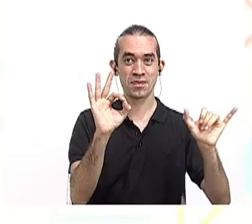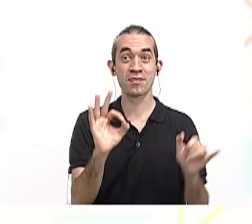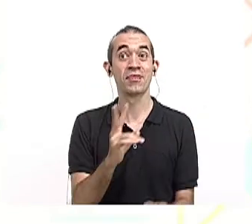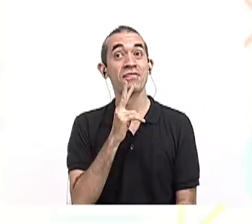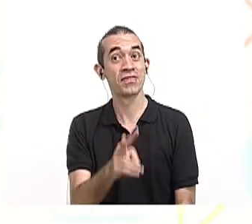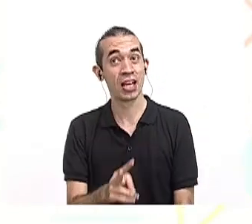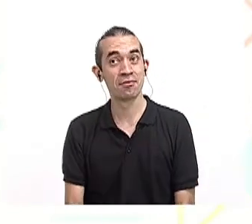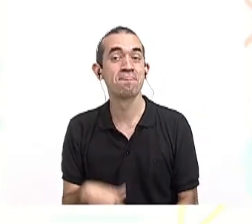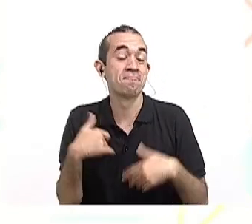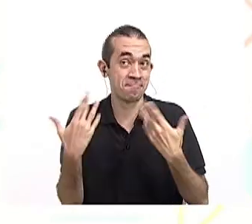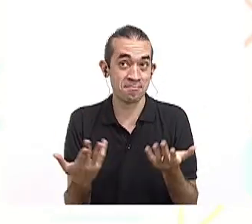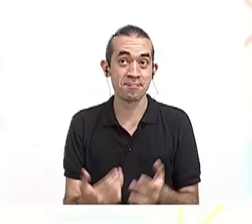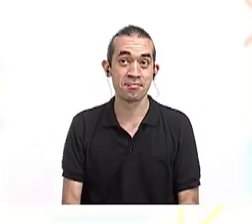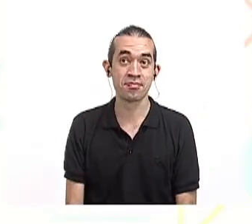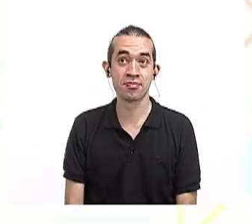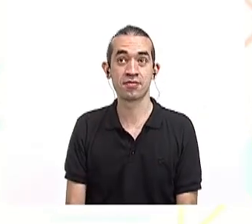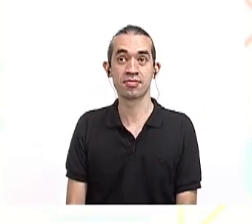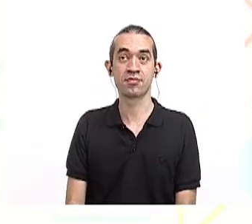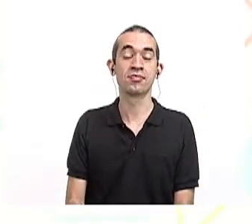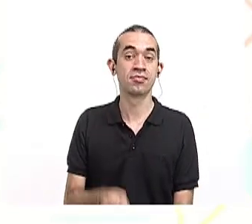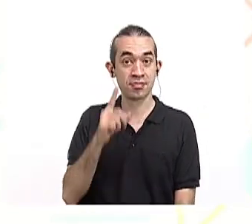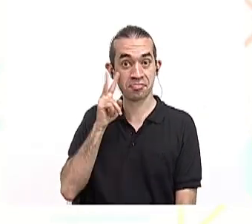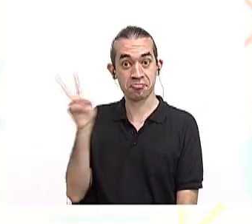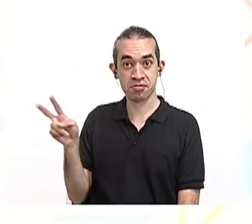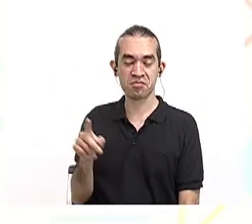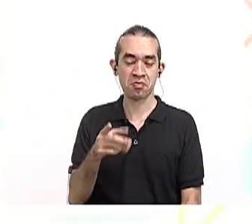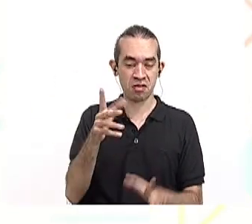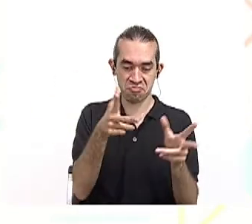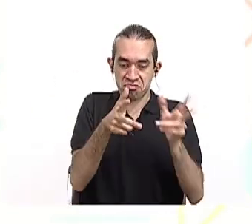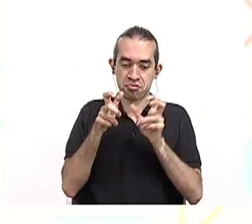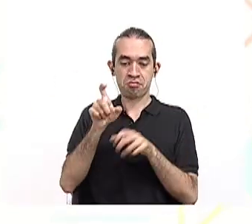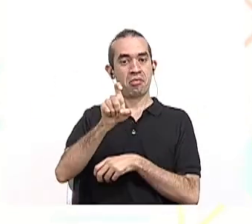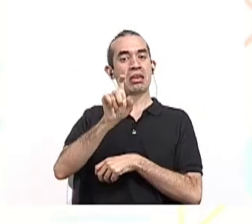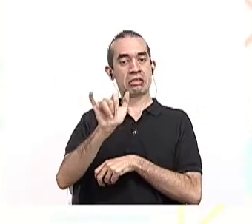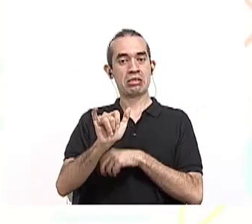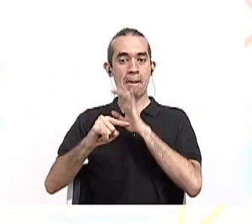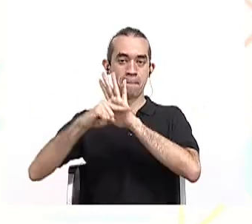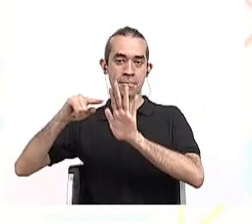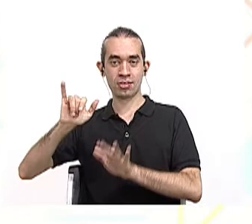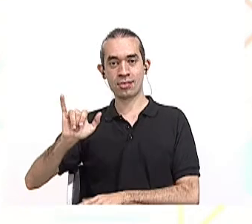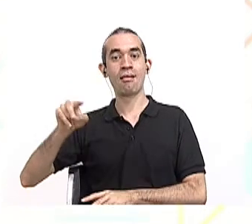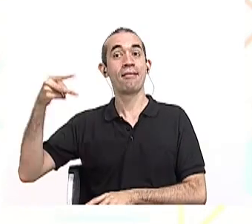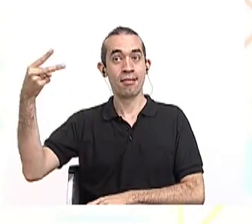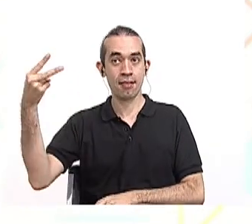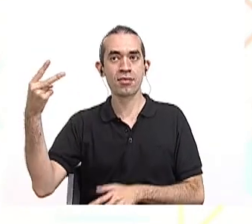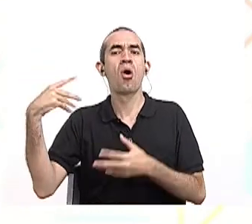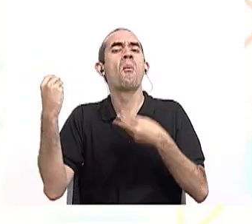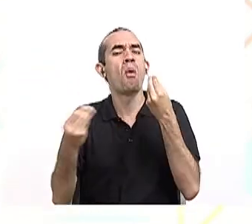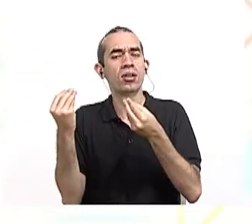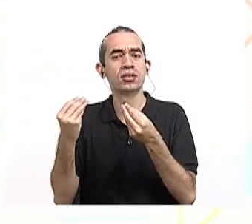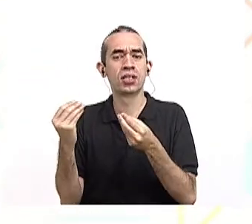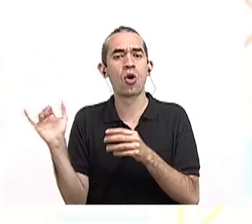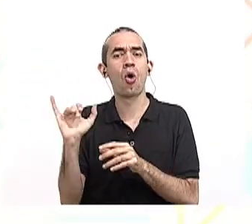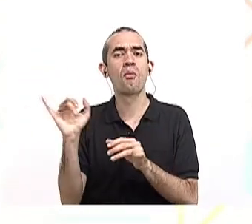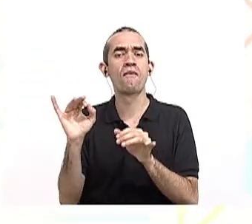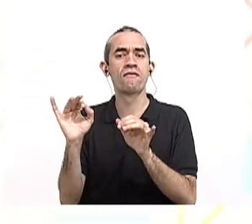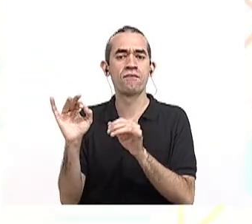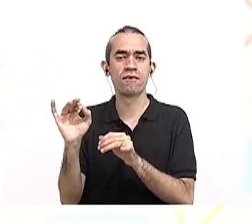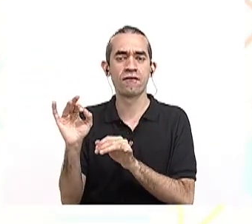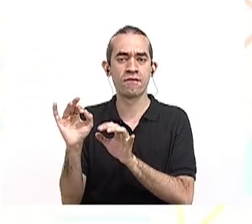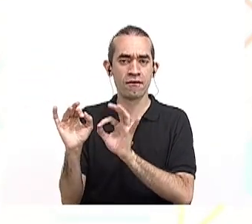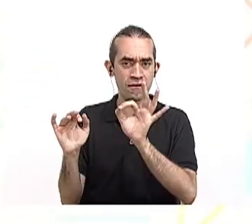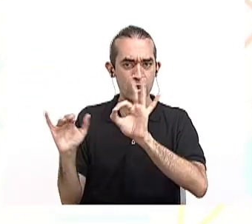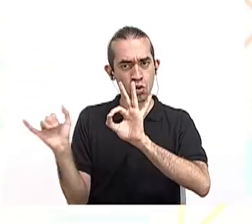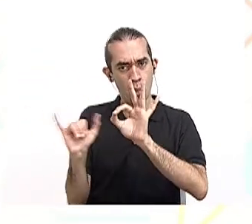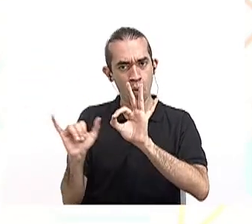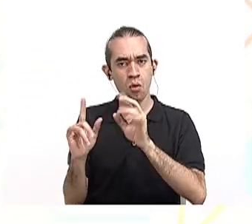¿verdad? Entonces, a ese xy menos y a la 2, obtenemos el factor común que